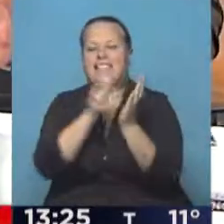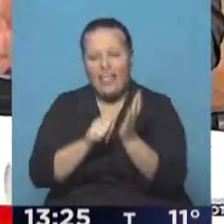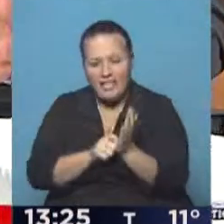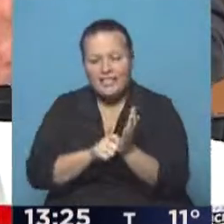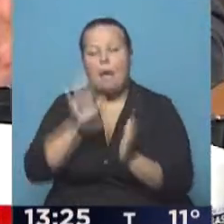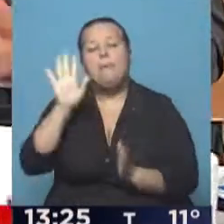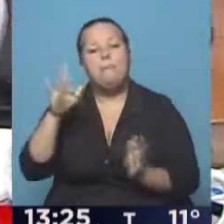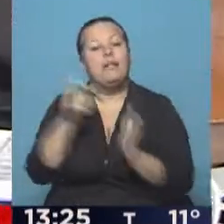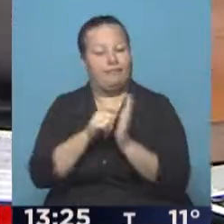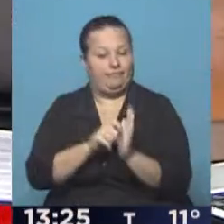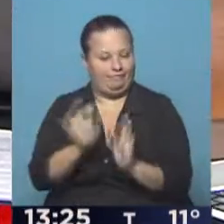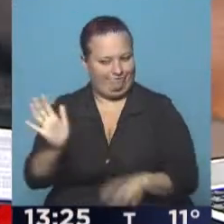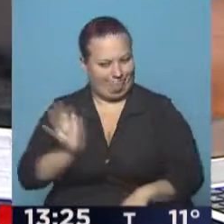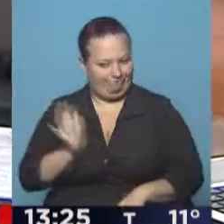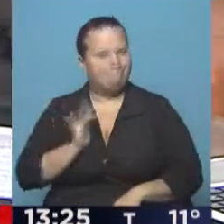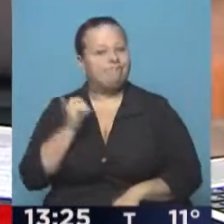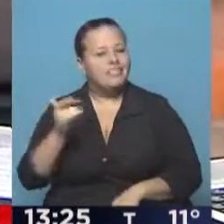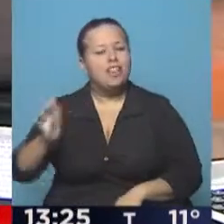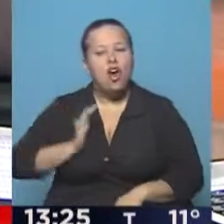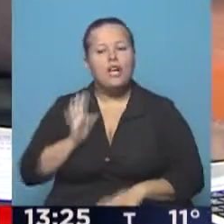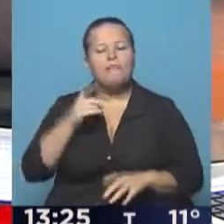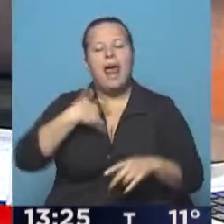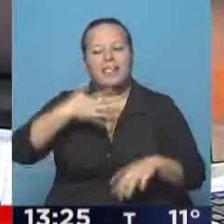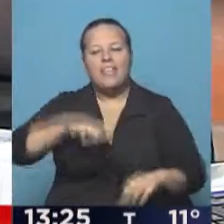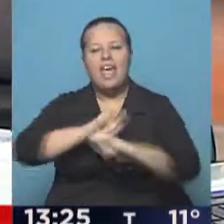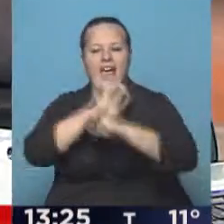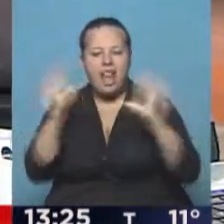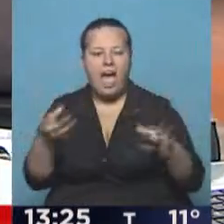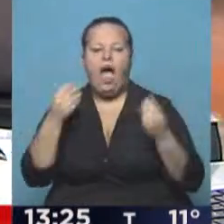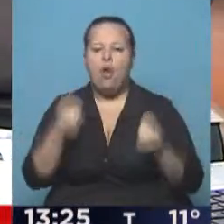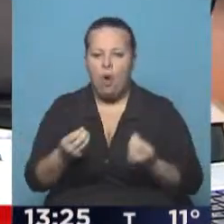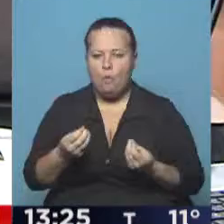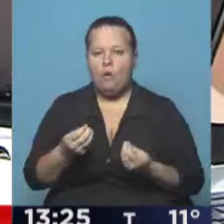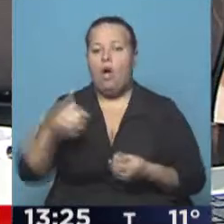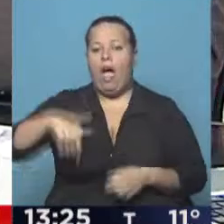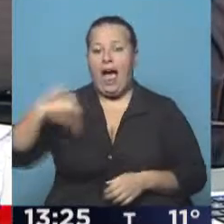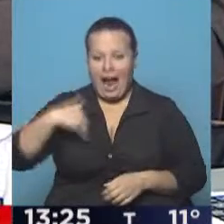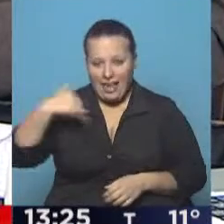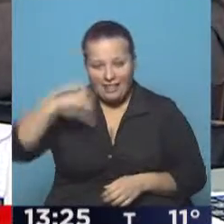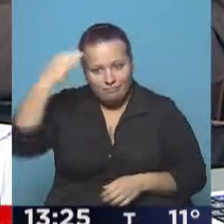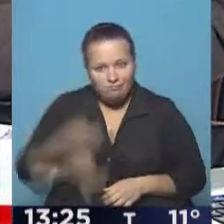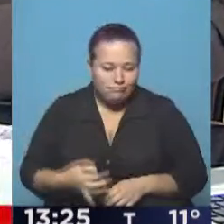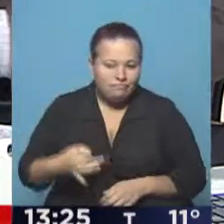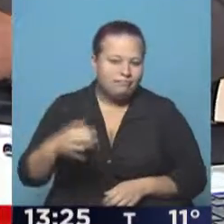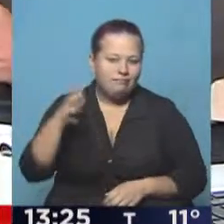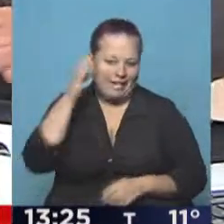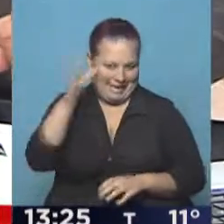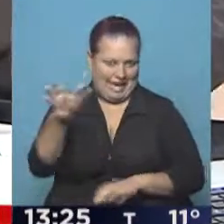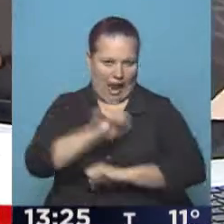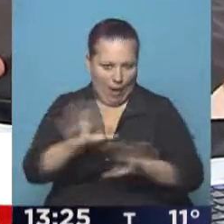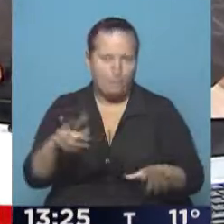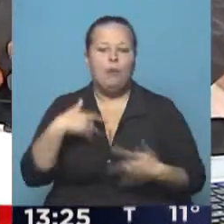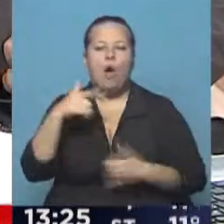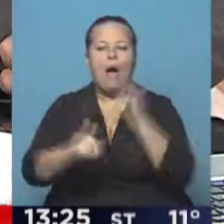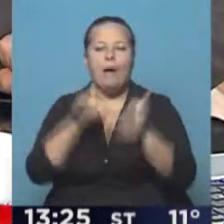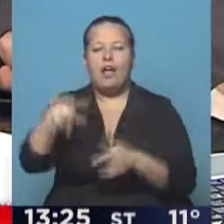estadística claro son terribles y nos ayudan a entender un fenómeno que en nuestro país en particular es sumamente grave de eso